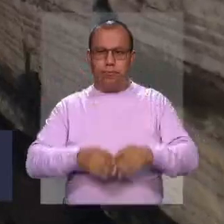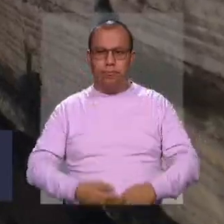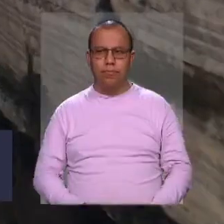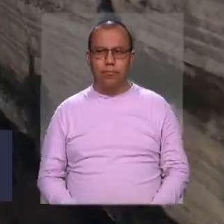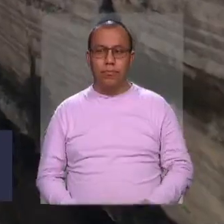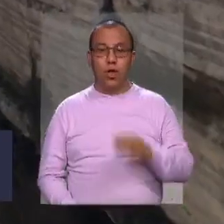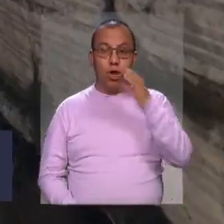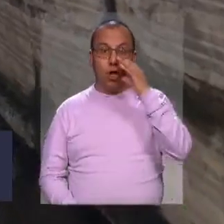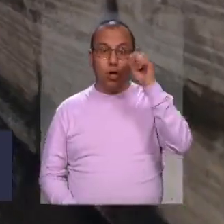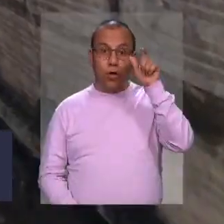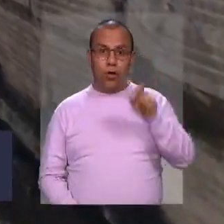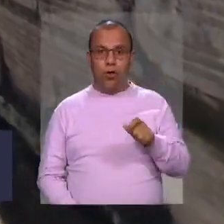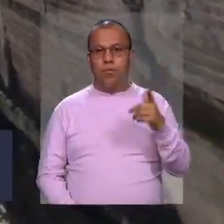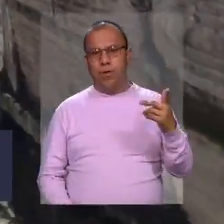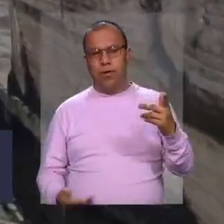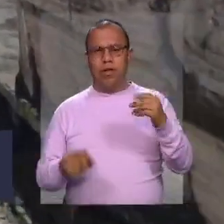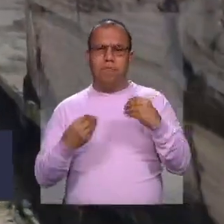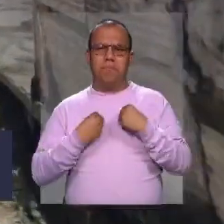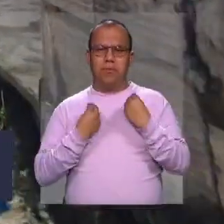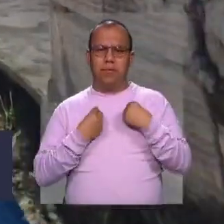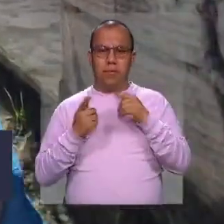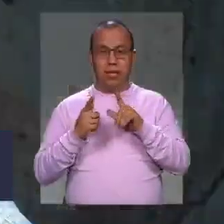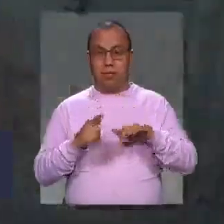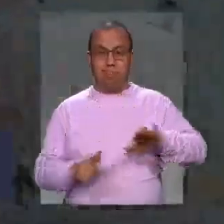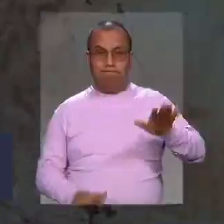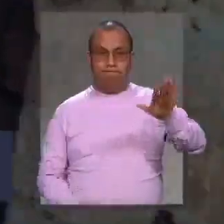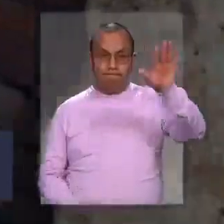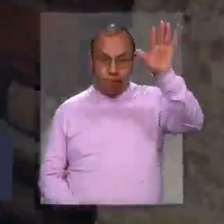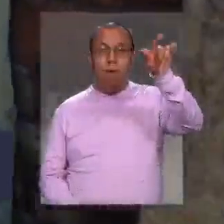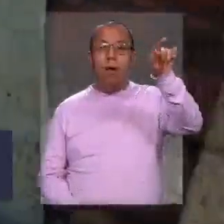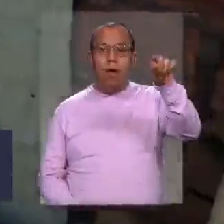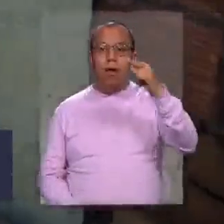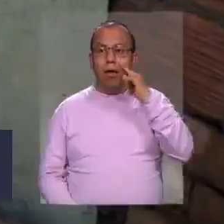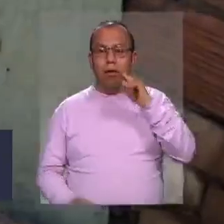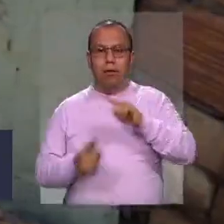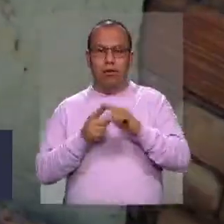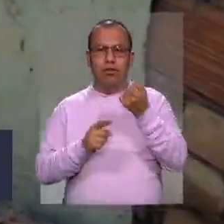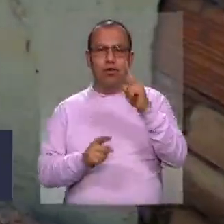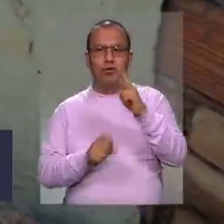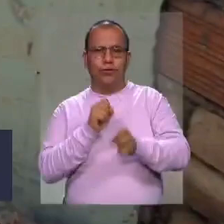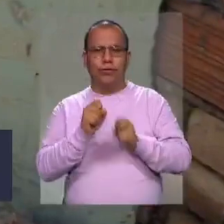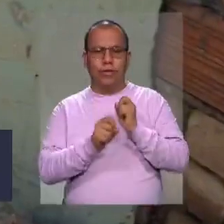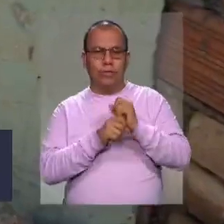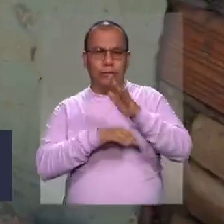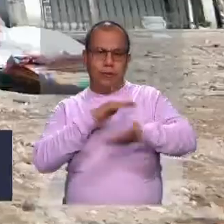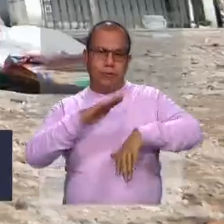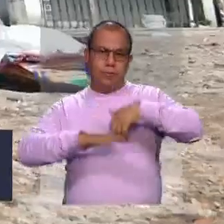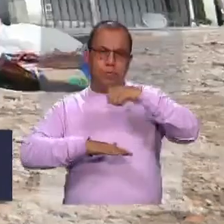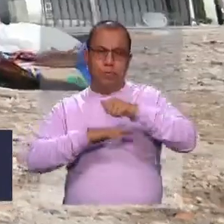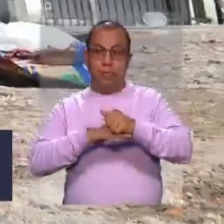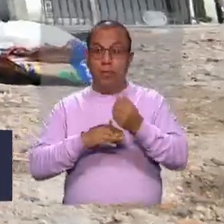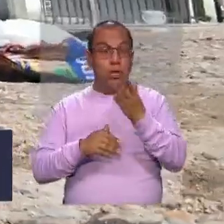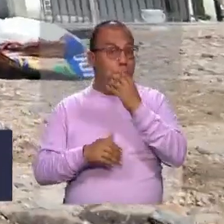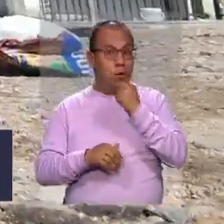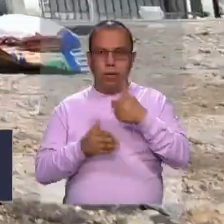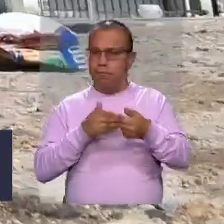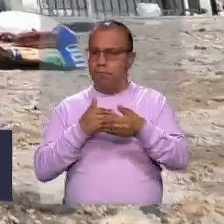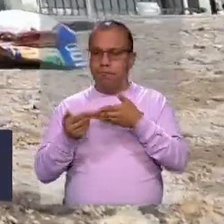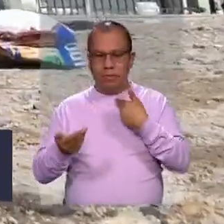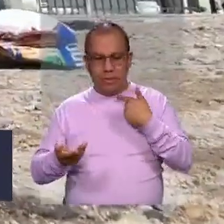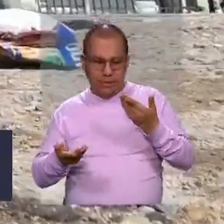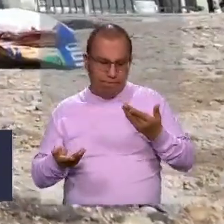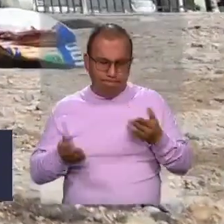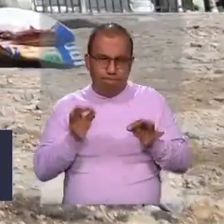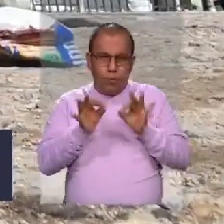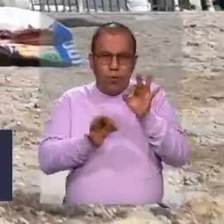Don Fernando ullo vive en una de las zonas más altas de la ciudad se dedica hace 12 años al reciclaje no hay día en el que no tenga que revisar